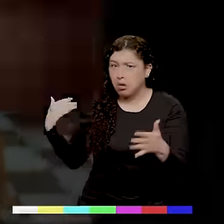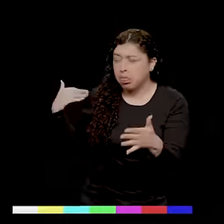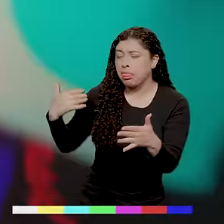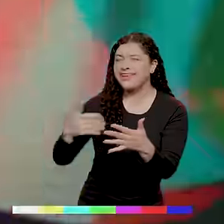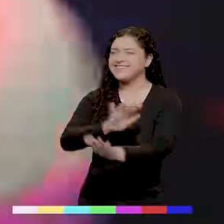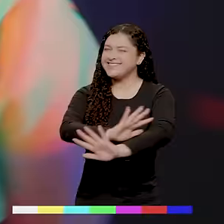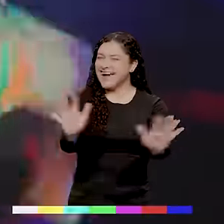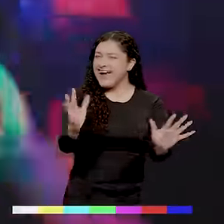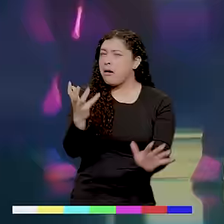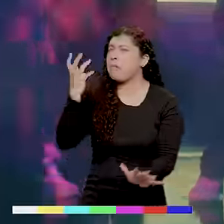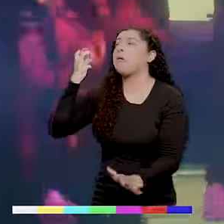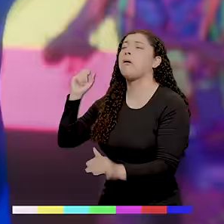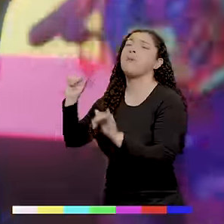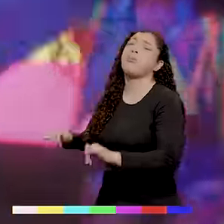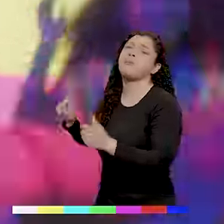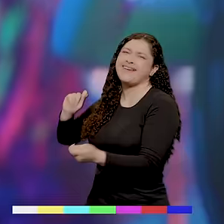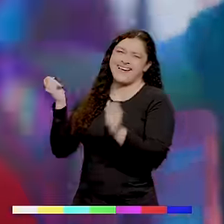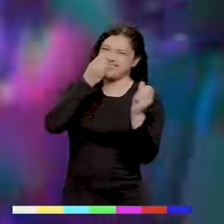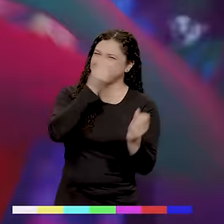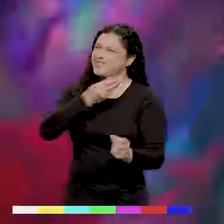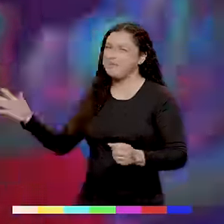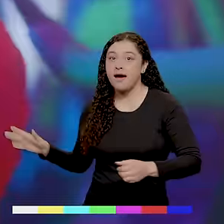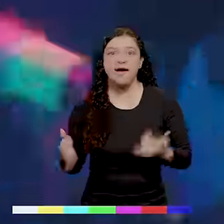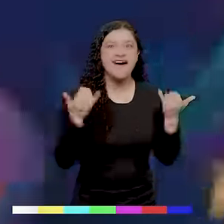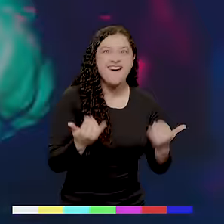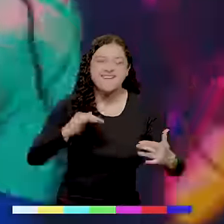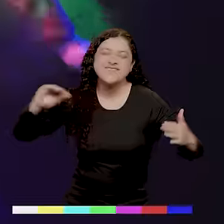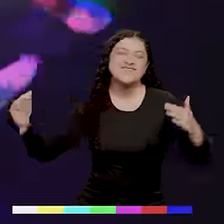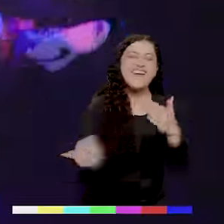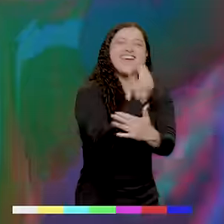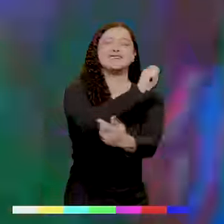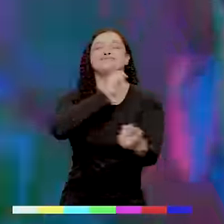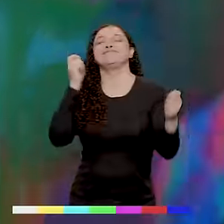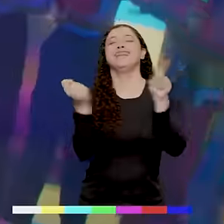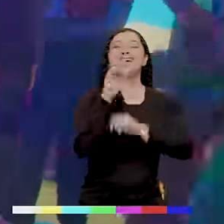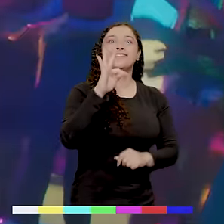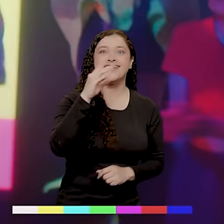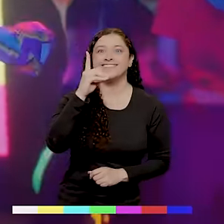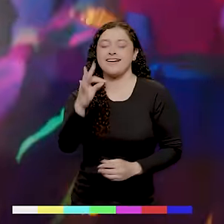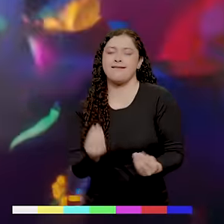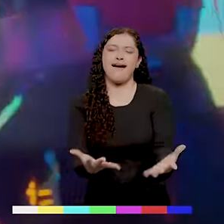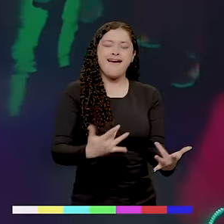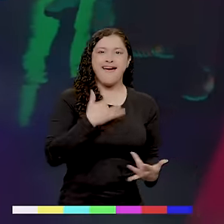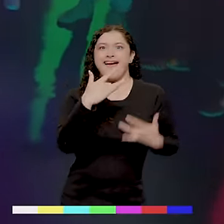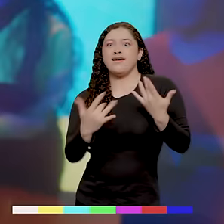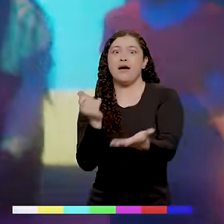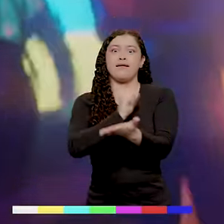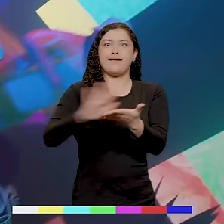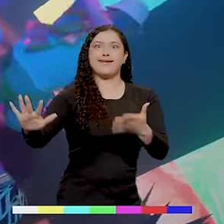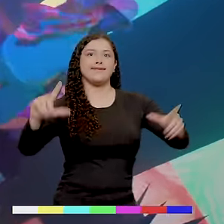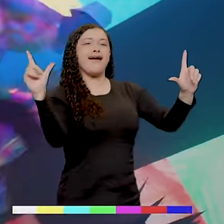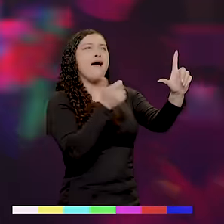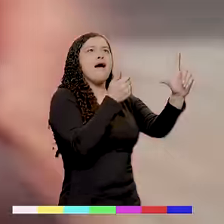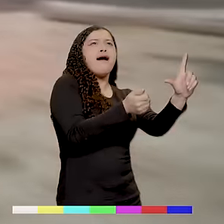acabó. La televisión analógica ya no servirá. Solo con TDT podrás disfrutar tu señal gratuita